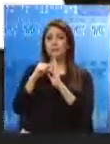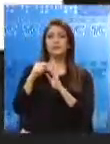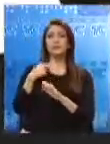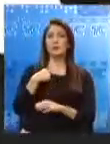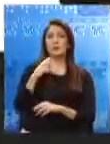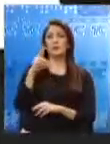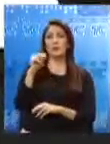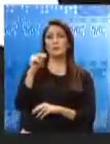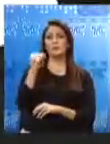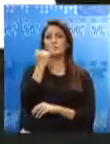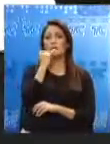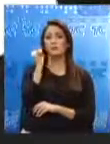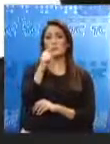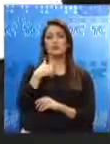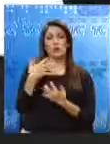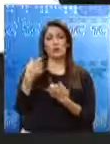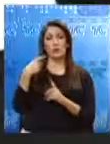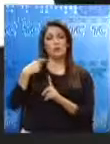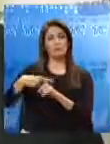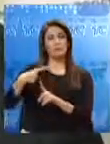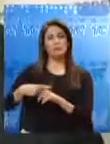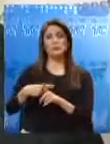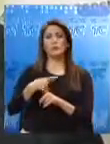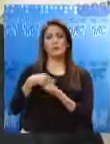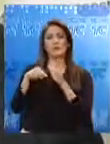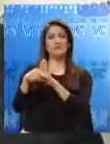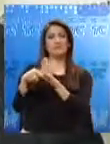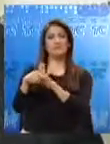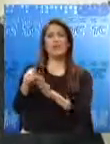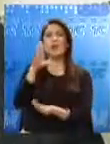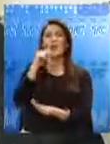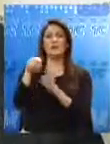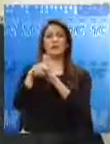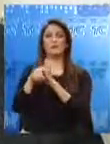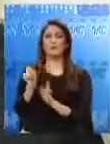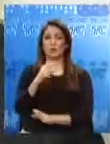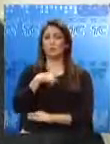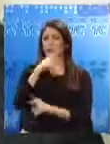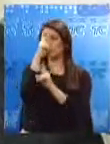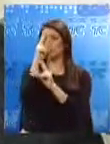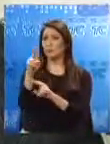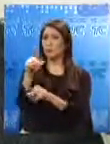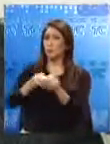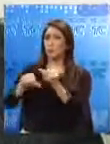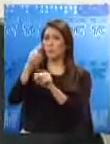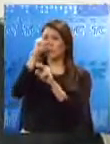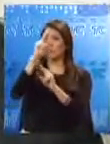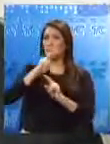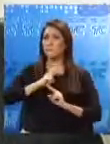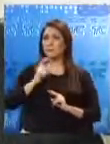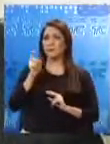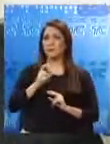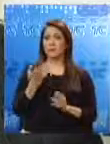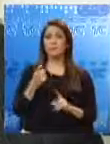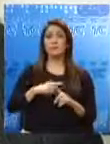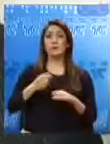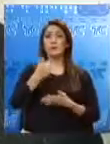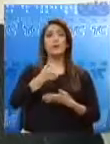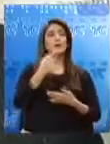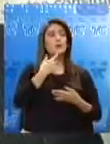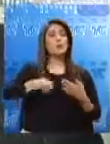candidato y que desea darle honor a la política. Porque todos los candidatos merecen respeto. Haremos un conversatorio con todos los candidatos para